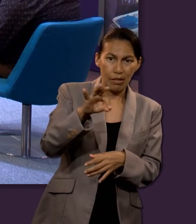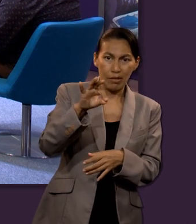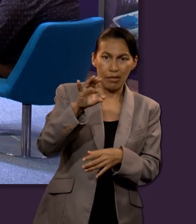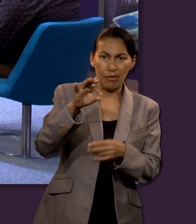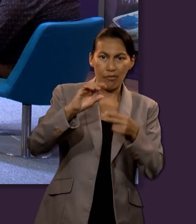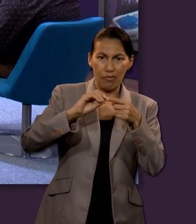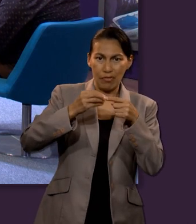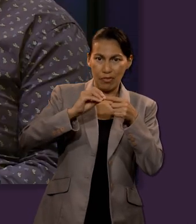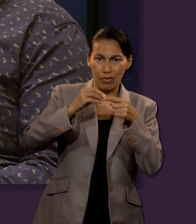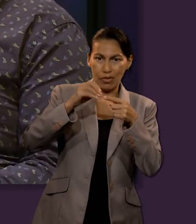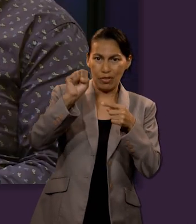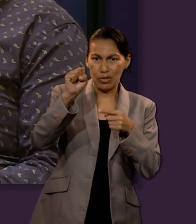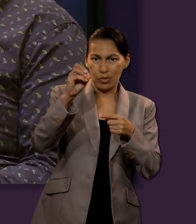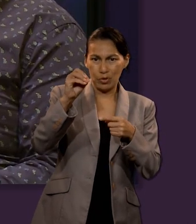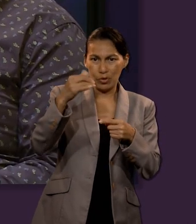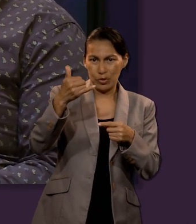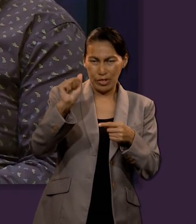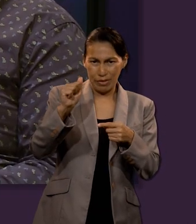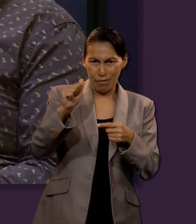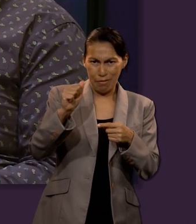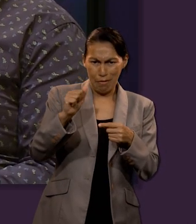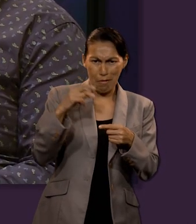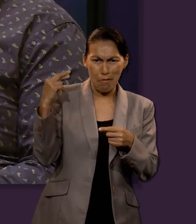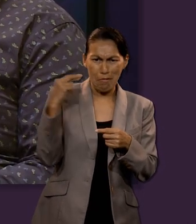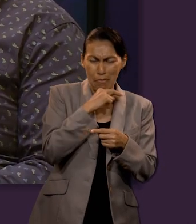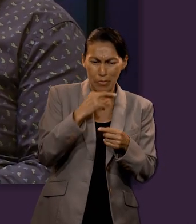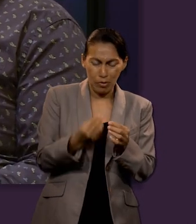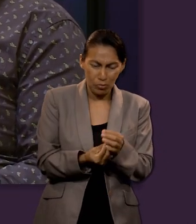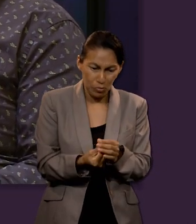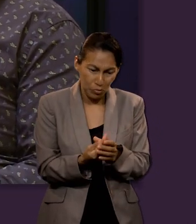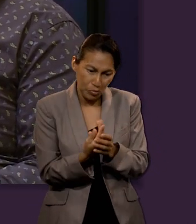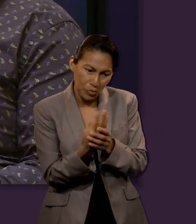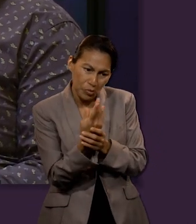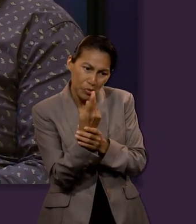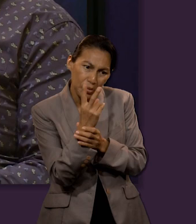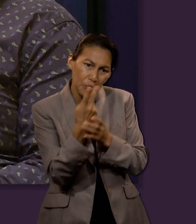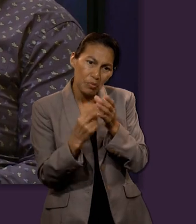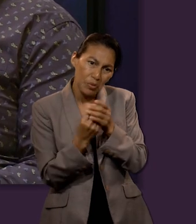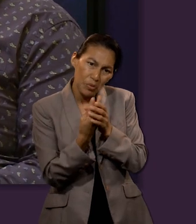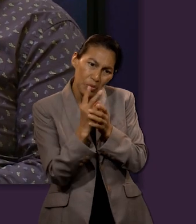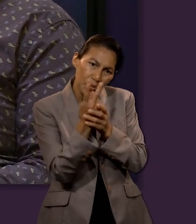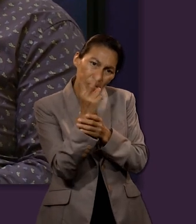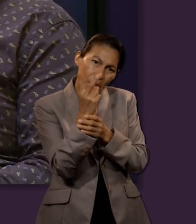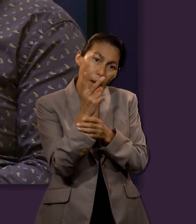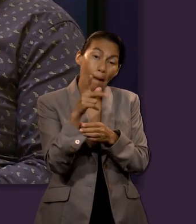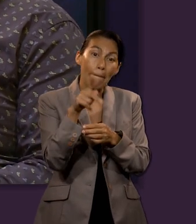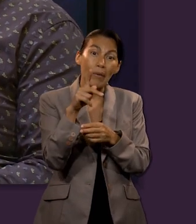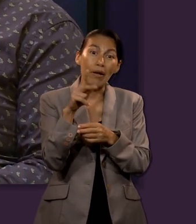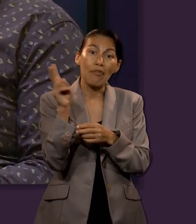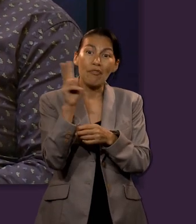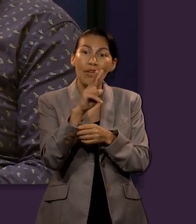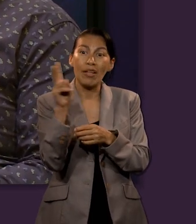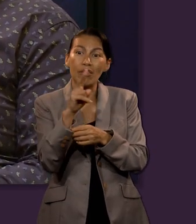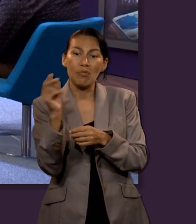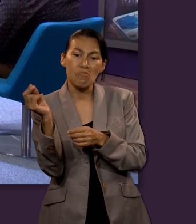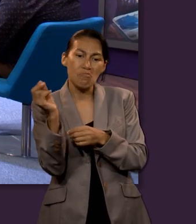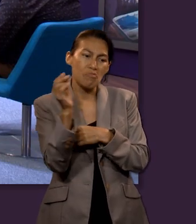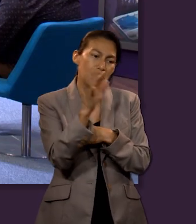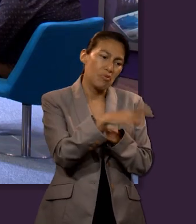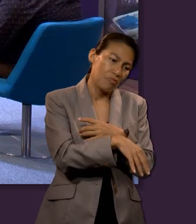un brote de soya obviamente el bote de soy es rapidísimo pero viene un viento y cuál es el que permanece